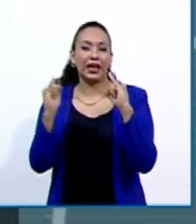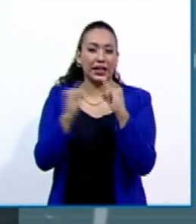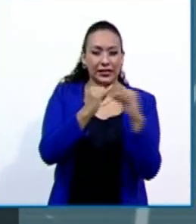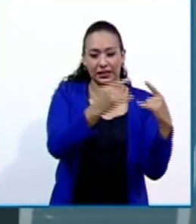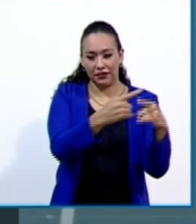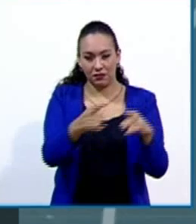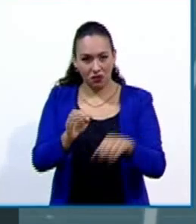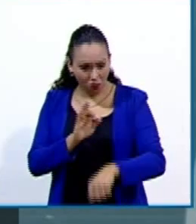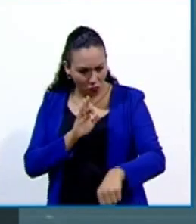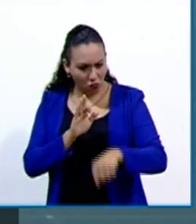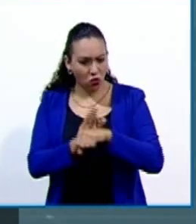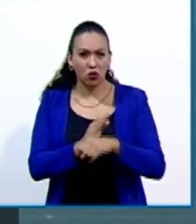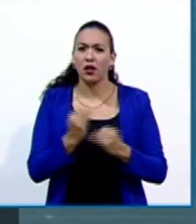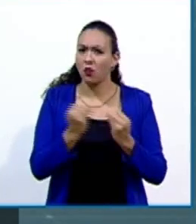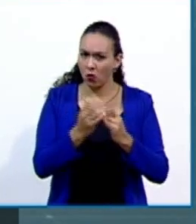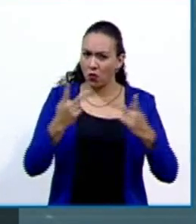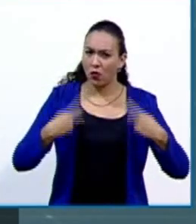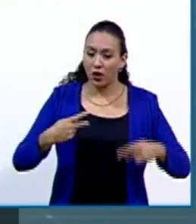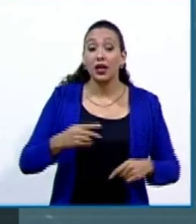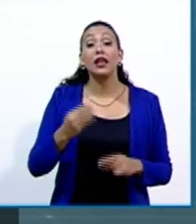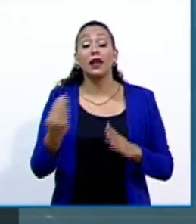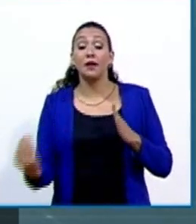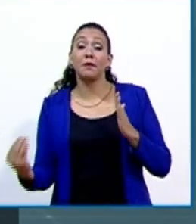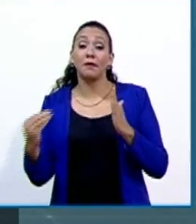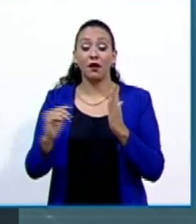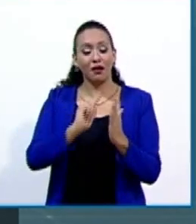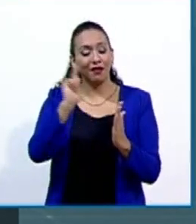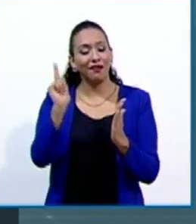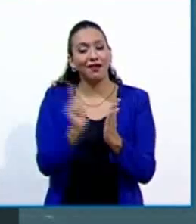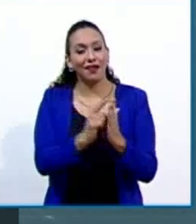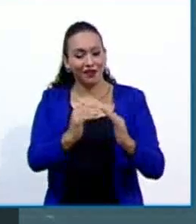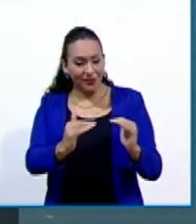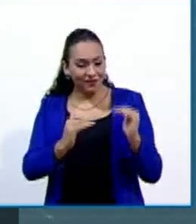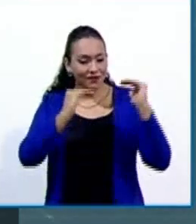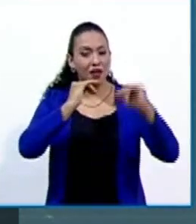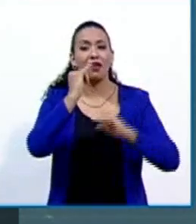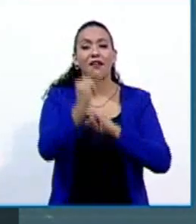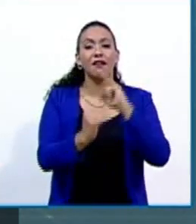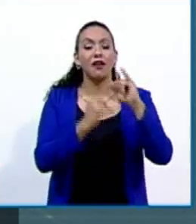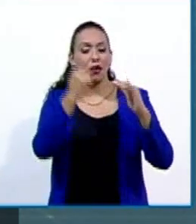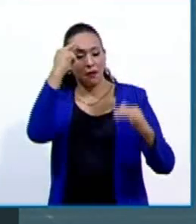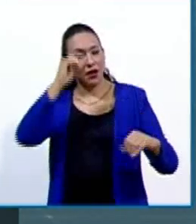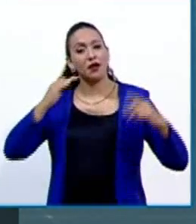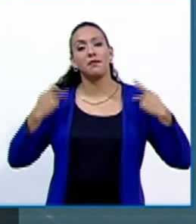finalmente impulsar la creación de estándares nacionales e internacionales en la materia.